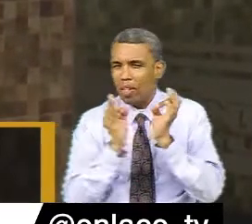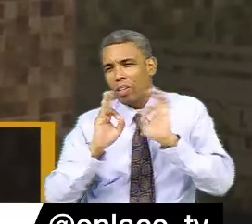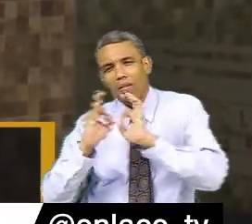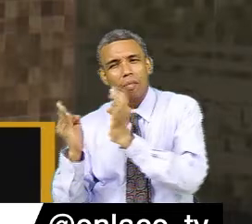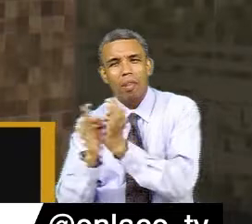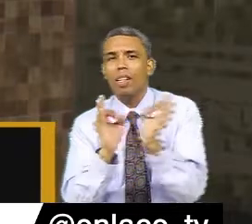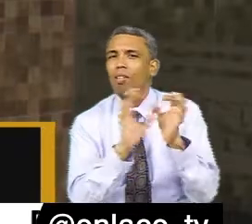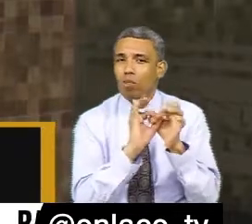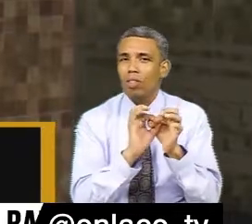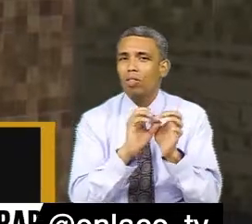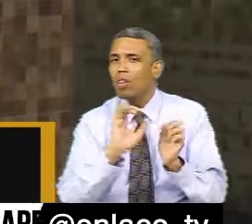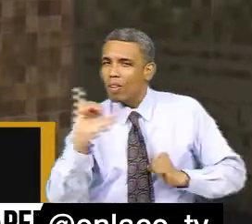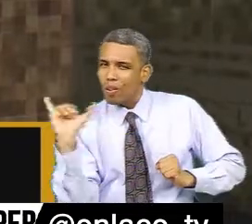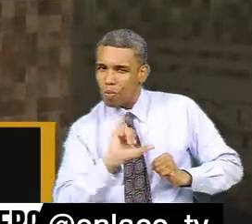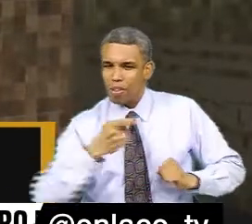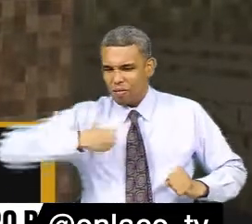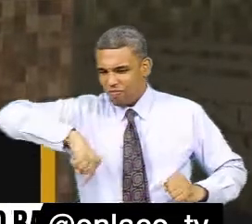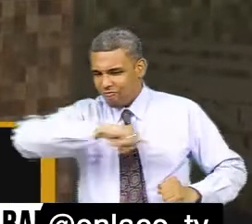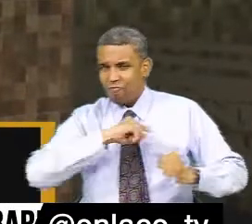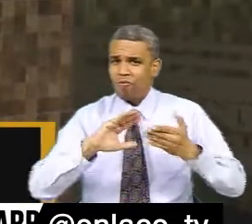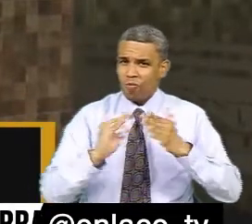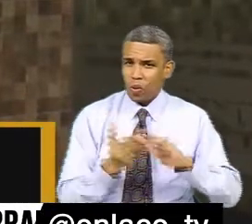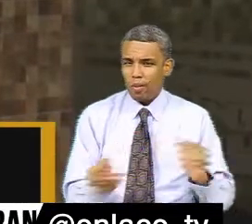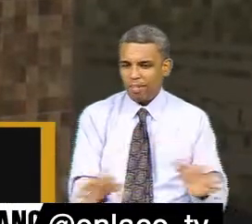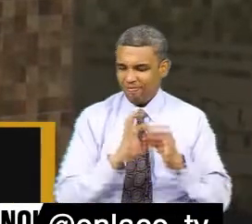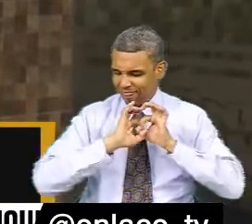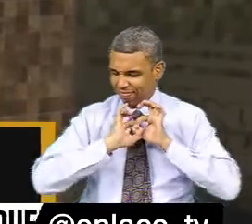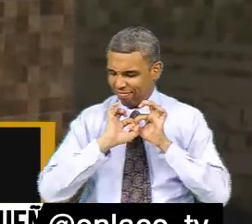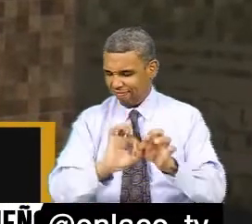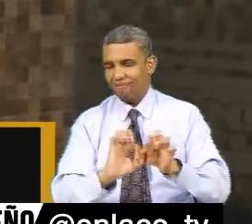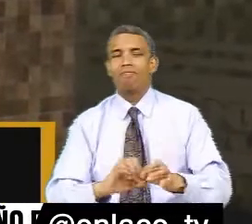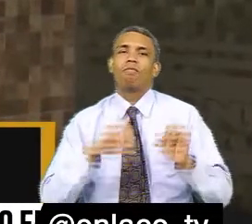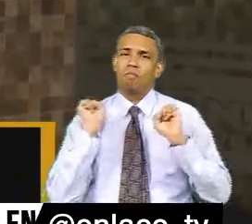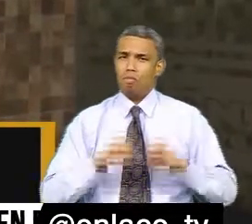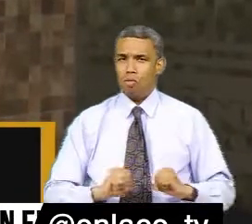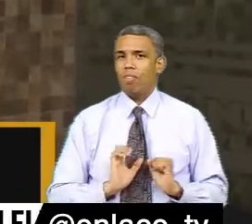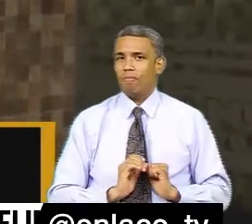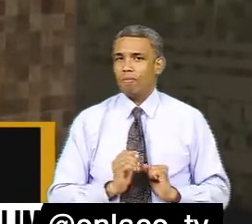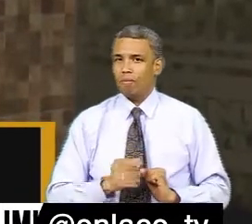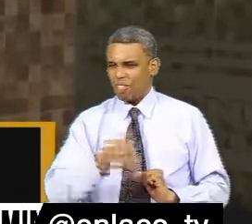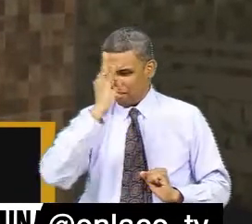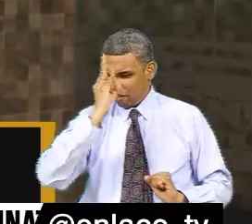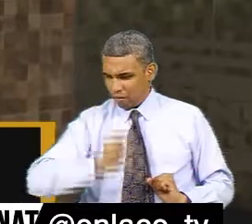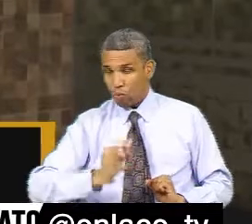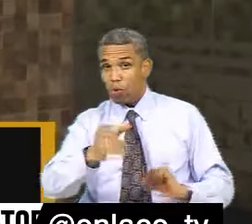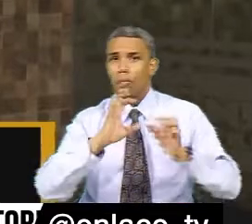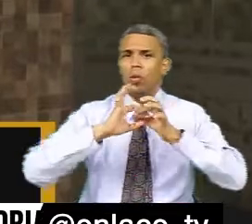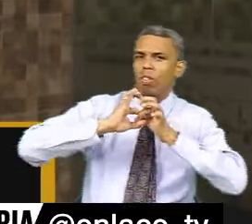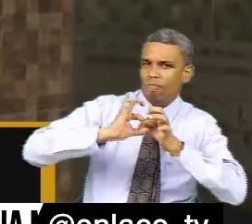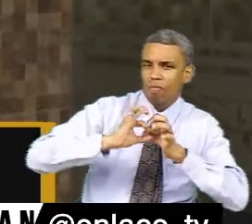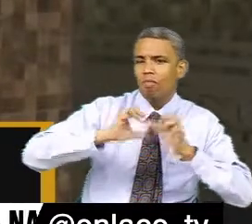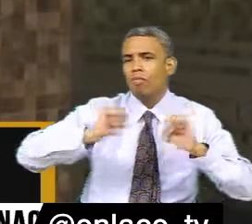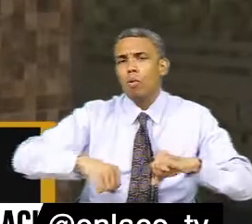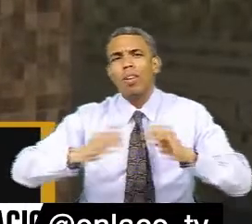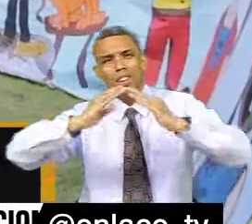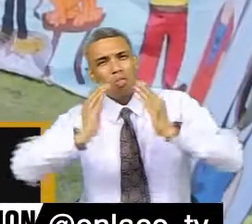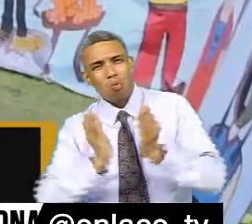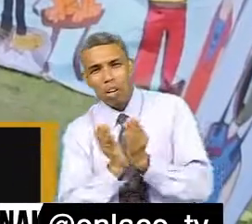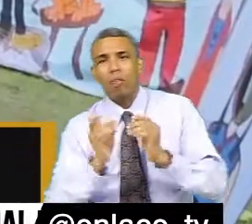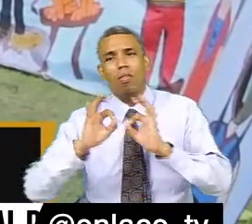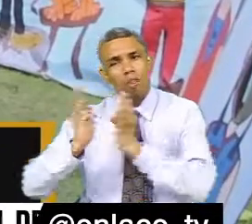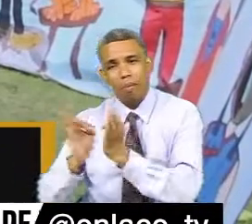equipo, para que siempre nos unamos. El unir fuerzas tiene gran progreso y gran desarrollo en las instituciones y en la